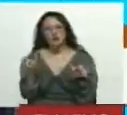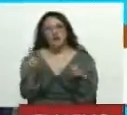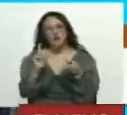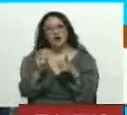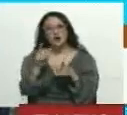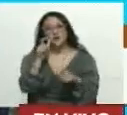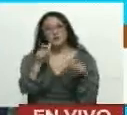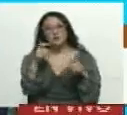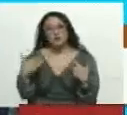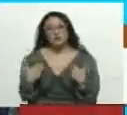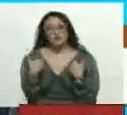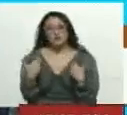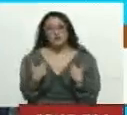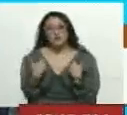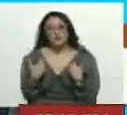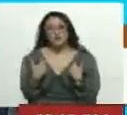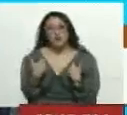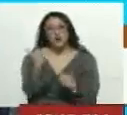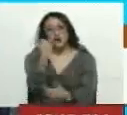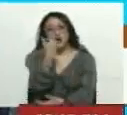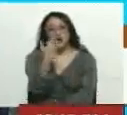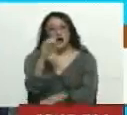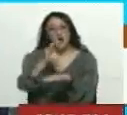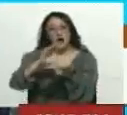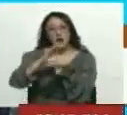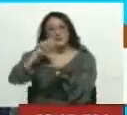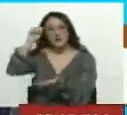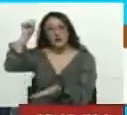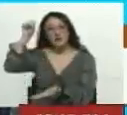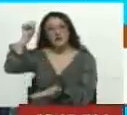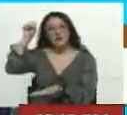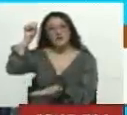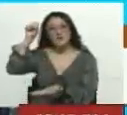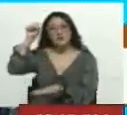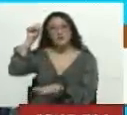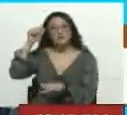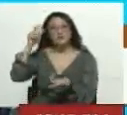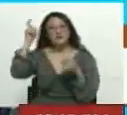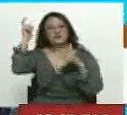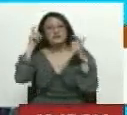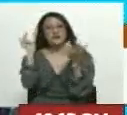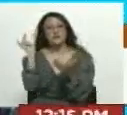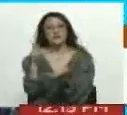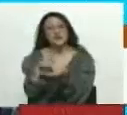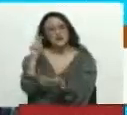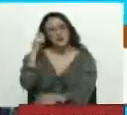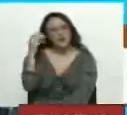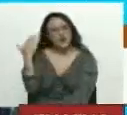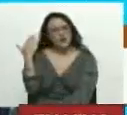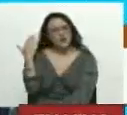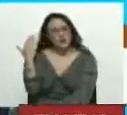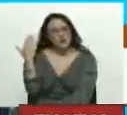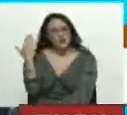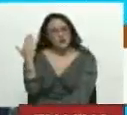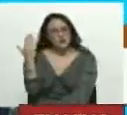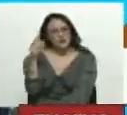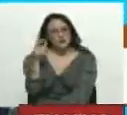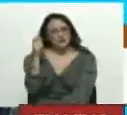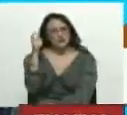sufren lo que es el capitalismo en carne propia y Chávez llegó y recuerdo que muy humildemente